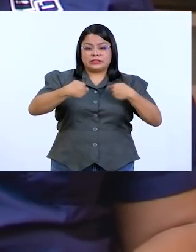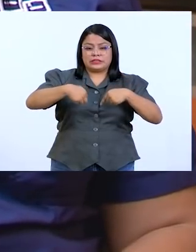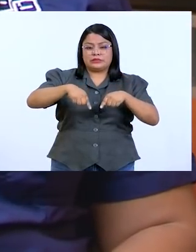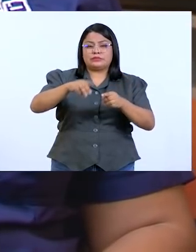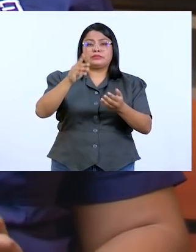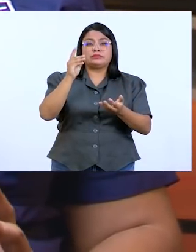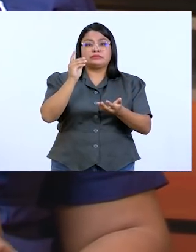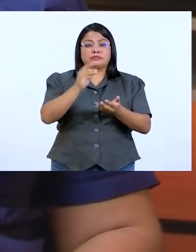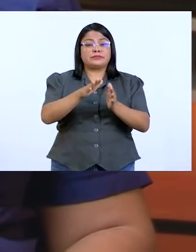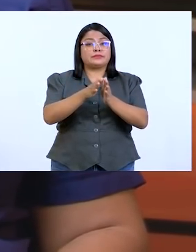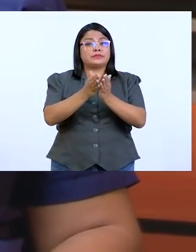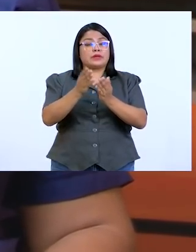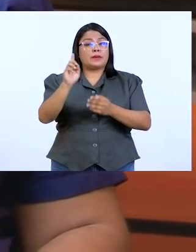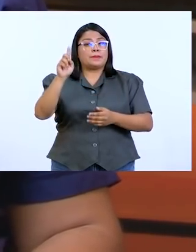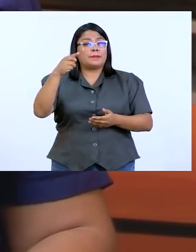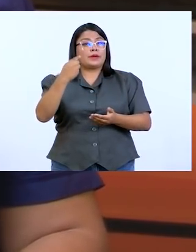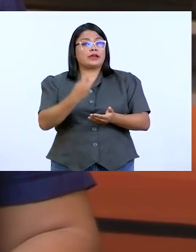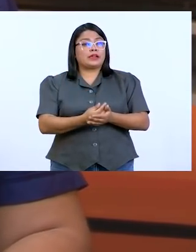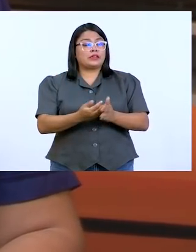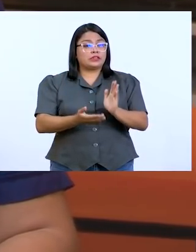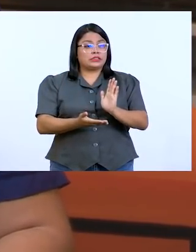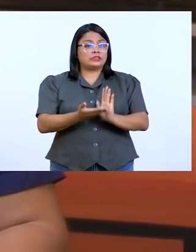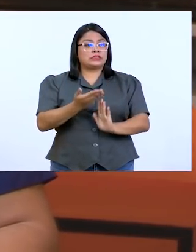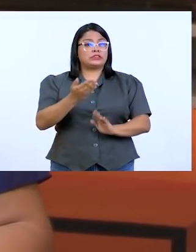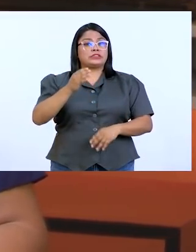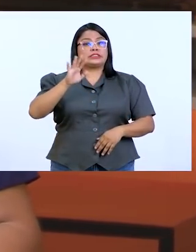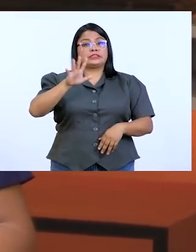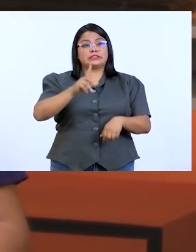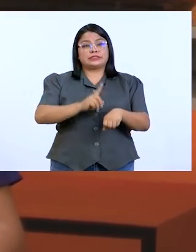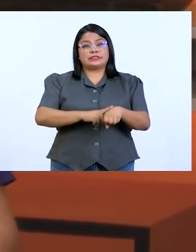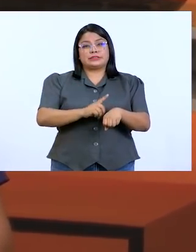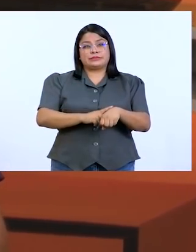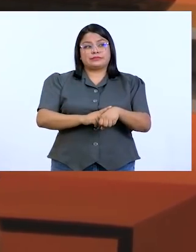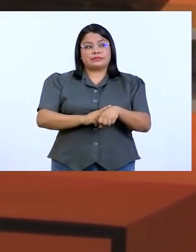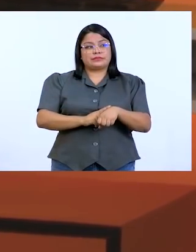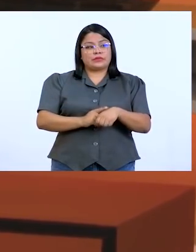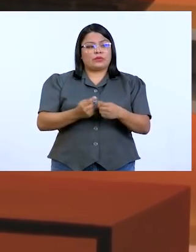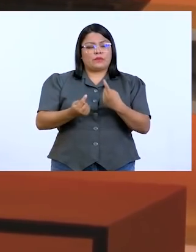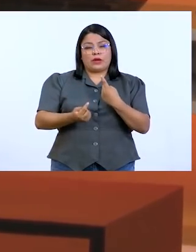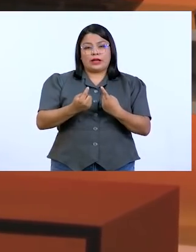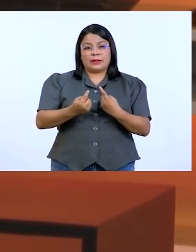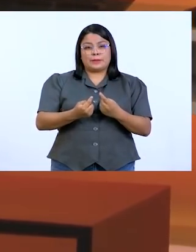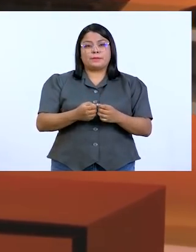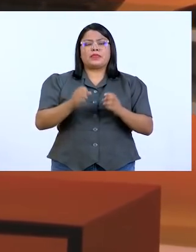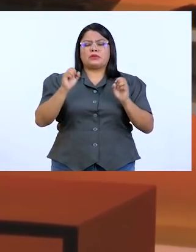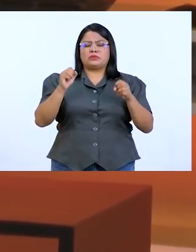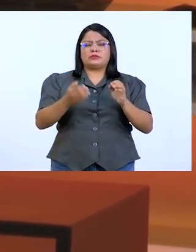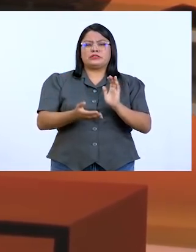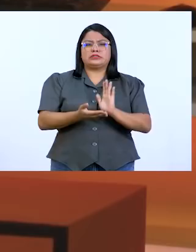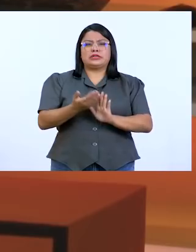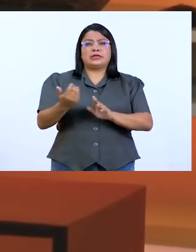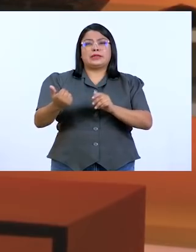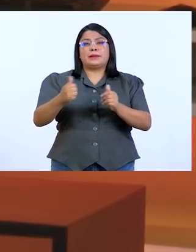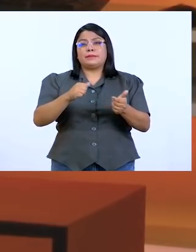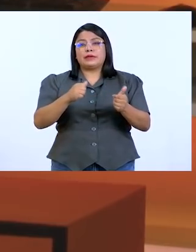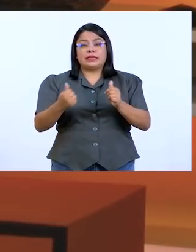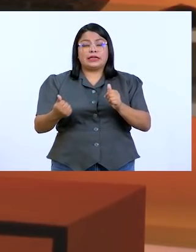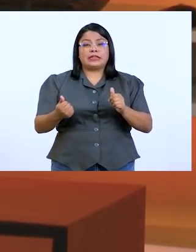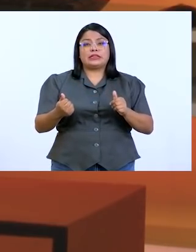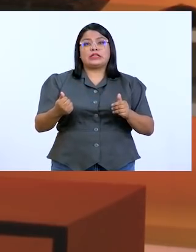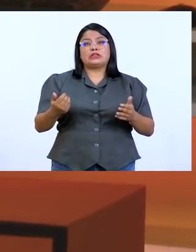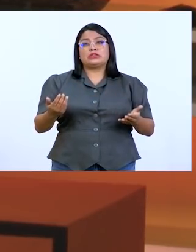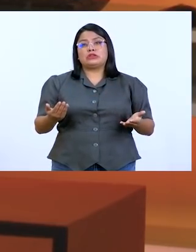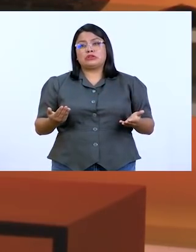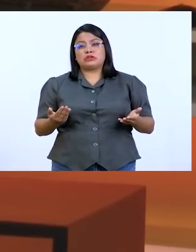secuencia didáctica del libro de texto en primer grado desarrolla 5 momentos, los cuales pueden ser desarrollados de acuerdo